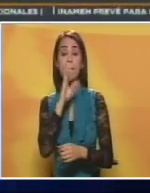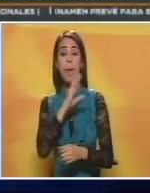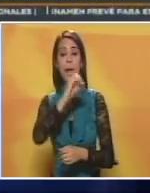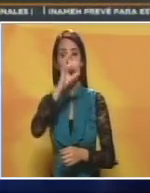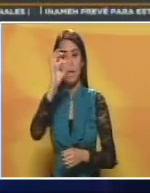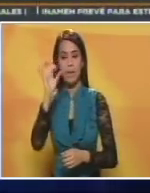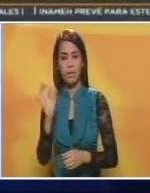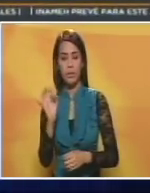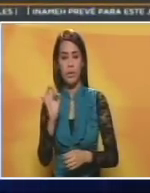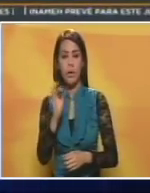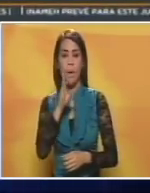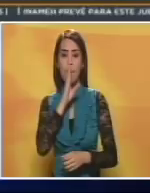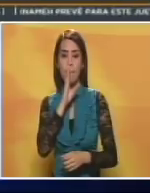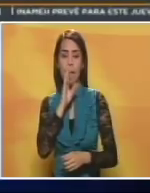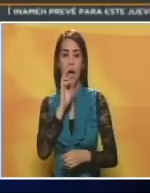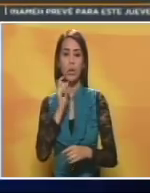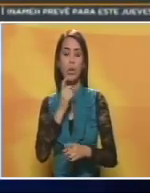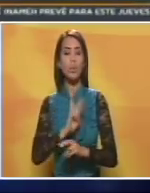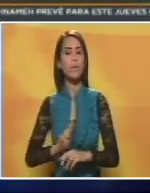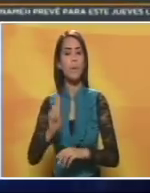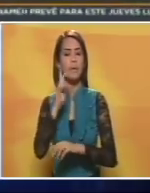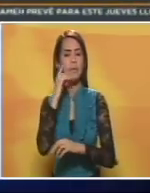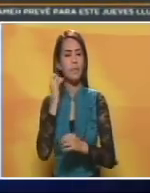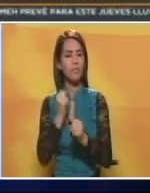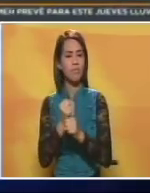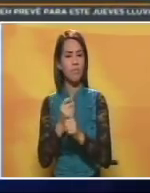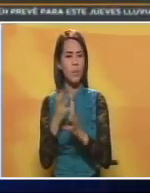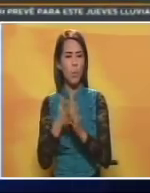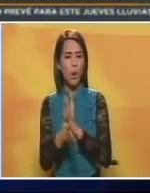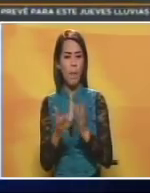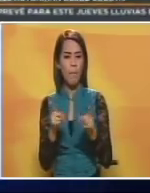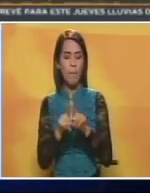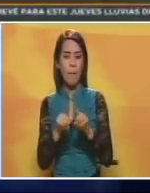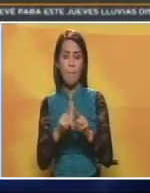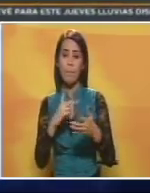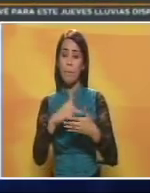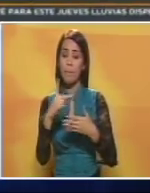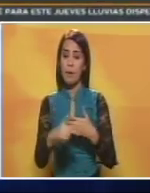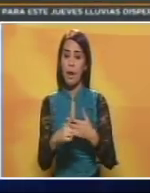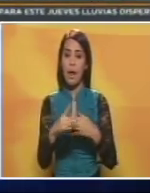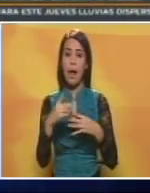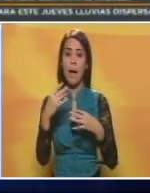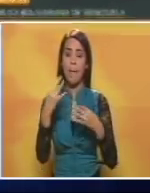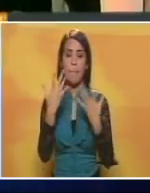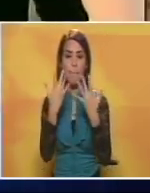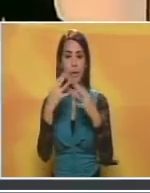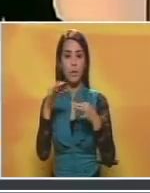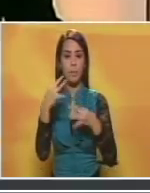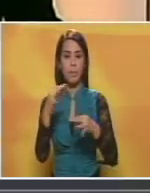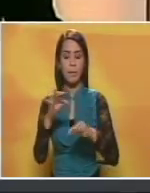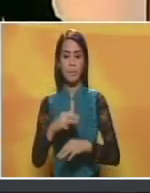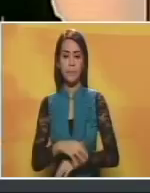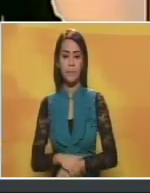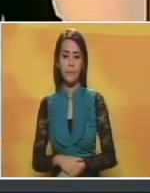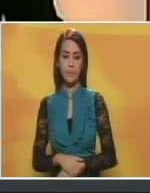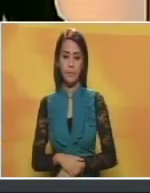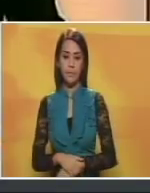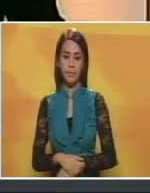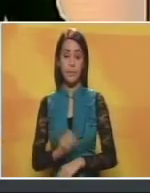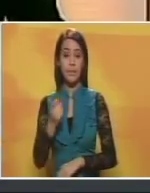Universal, por parte de la operación Manos de Papel. Escuchemos parte de sus declaraciones. El registrador principal del Estado